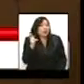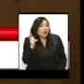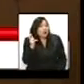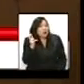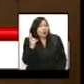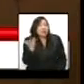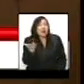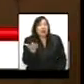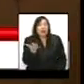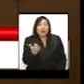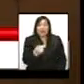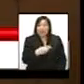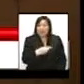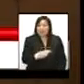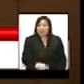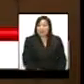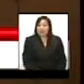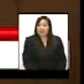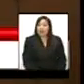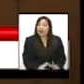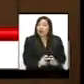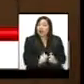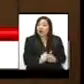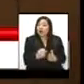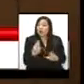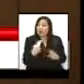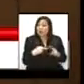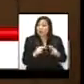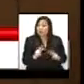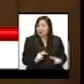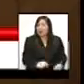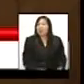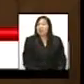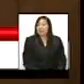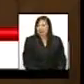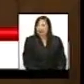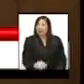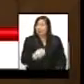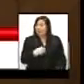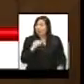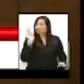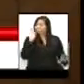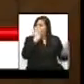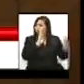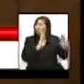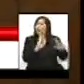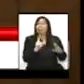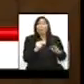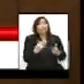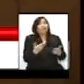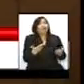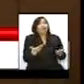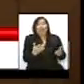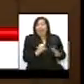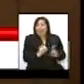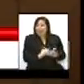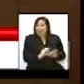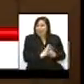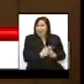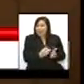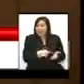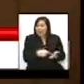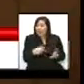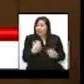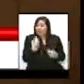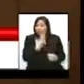a algunos miembros de estas asociaciones que vengan a dar su fundamento, porque sí preocupa que esto no haya sido retirado por